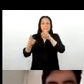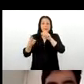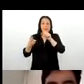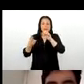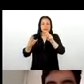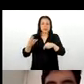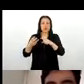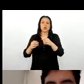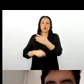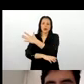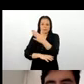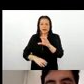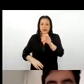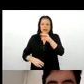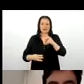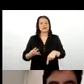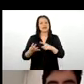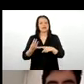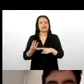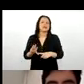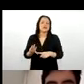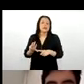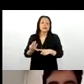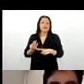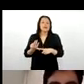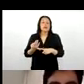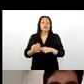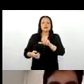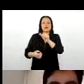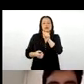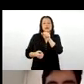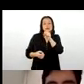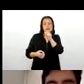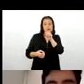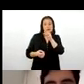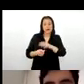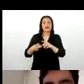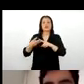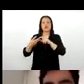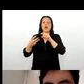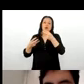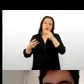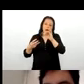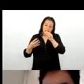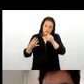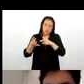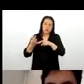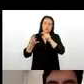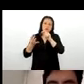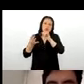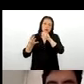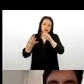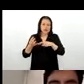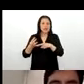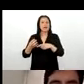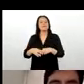el Parque Nacional de Anachache-Millén, en los sectores San Alberto, Abra Esperanza, en Huánuco, el Parque Nacional Tingo María, y al